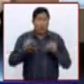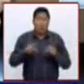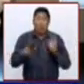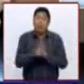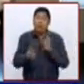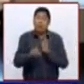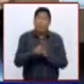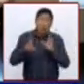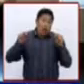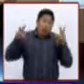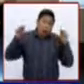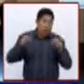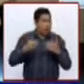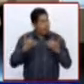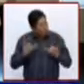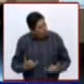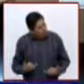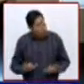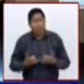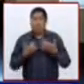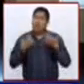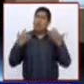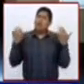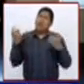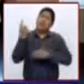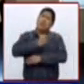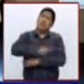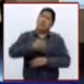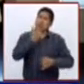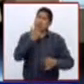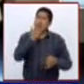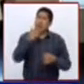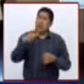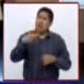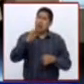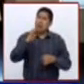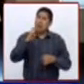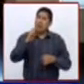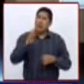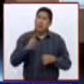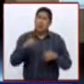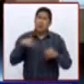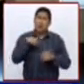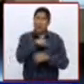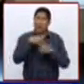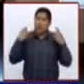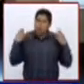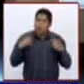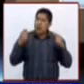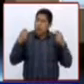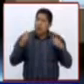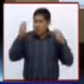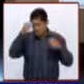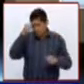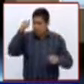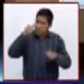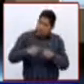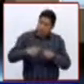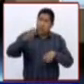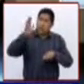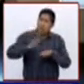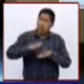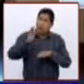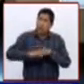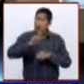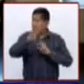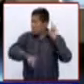que ser un problema. Y hoy justamente en este día, Héctor, donde justamente estamos tratando de recordarle a la